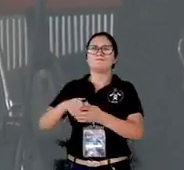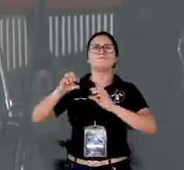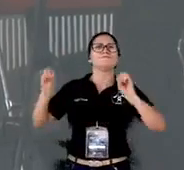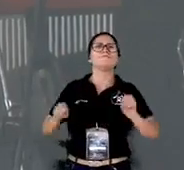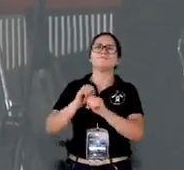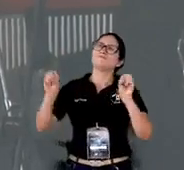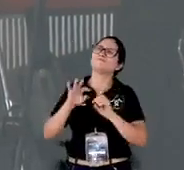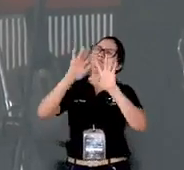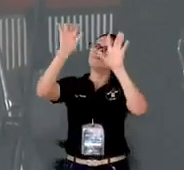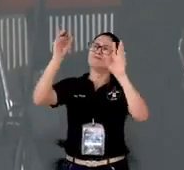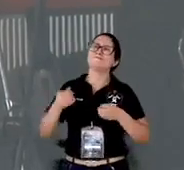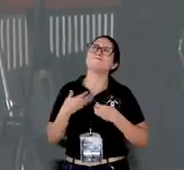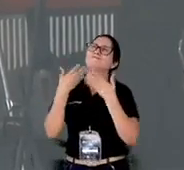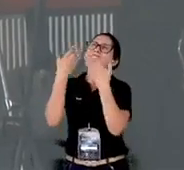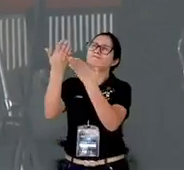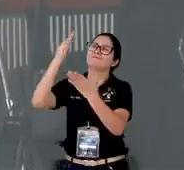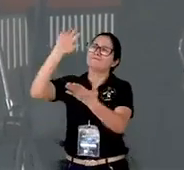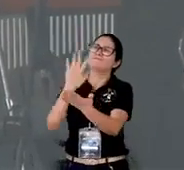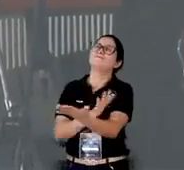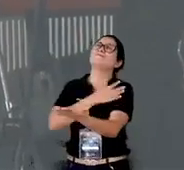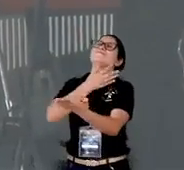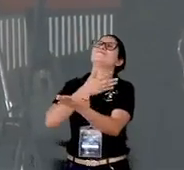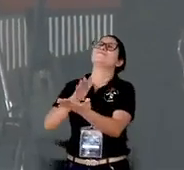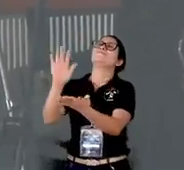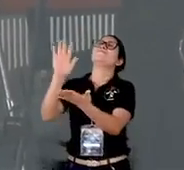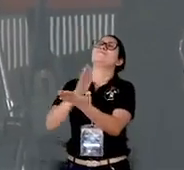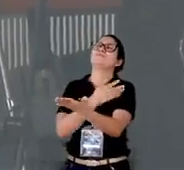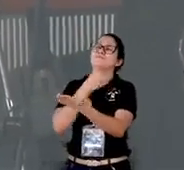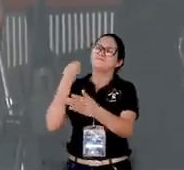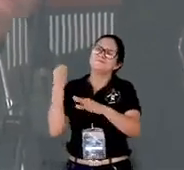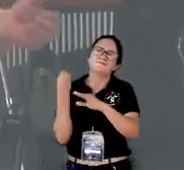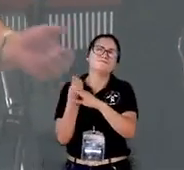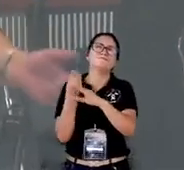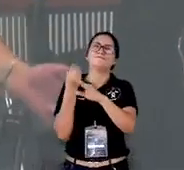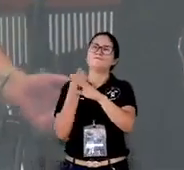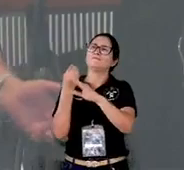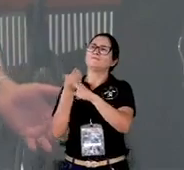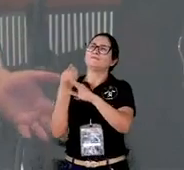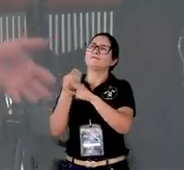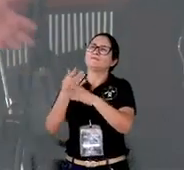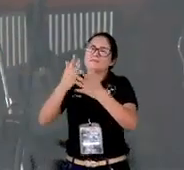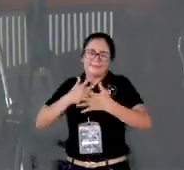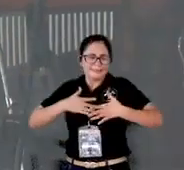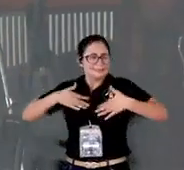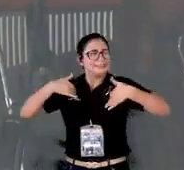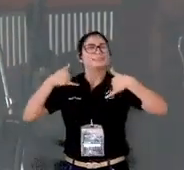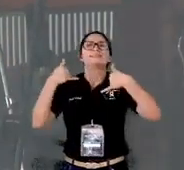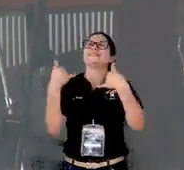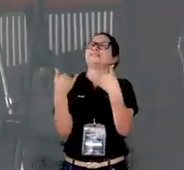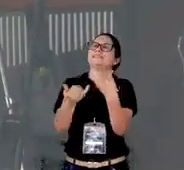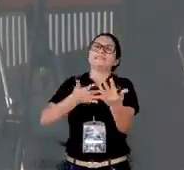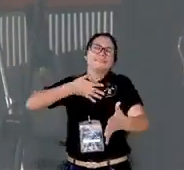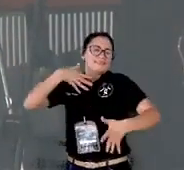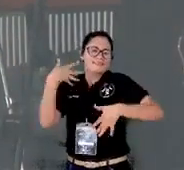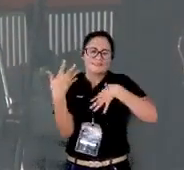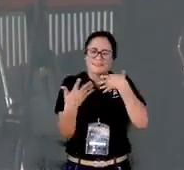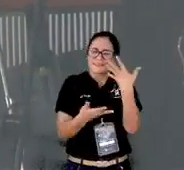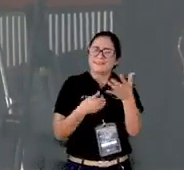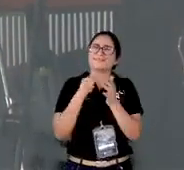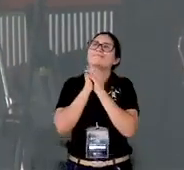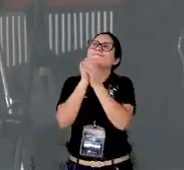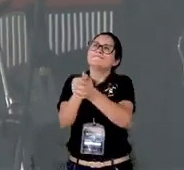que reciba la alabanza de una iglesia que es feliz en adorarte, que